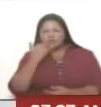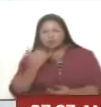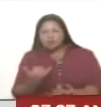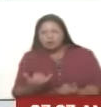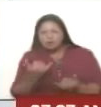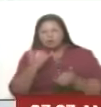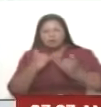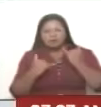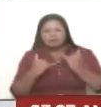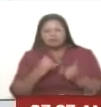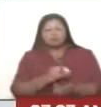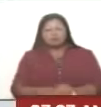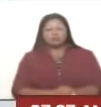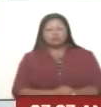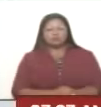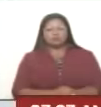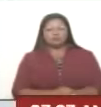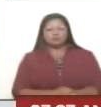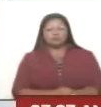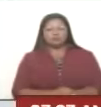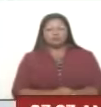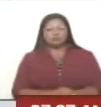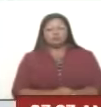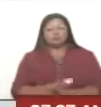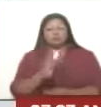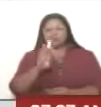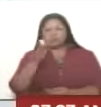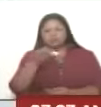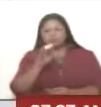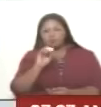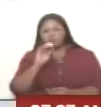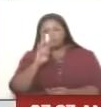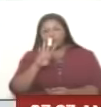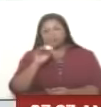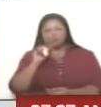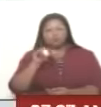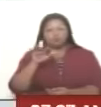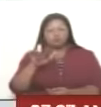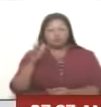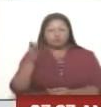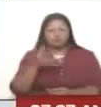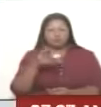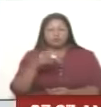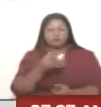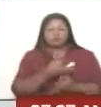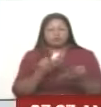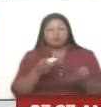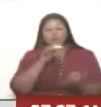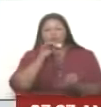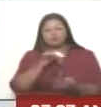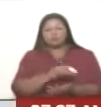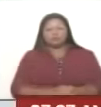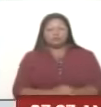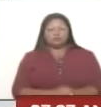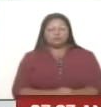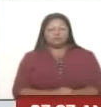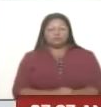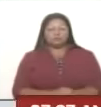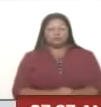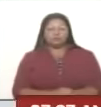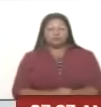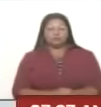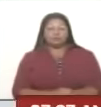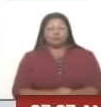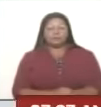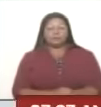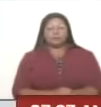estaba rondando 4%, 4.5%. Eso es una excelente noticia. El año